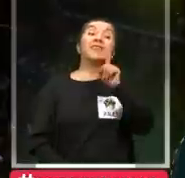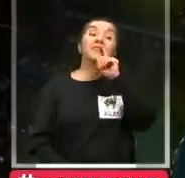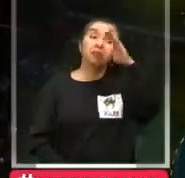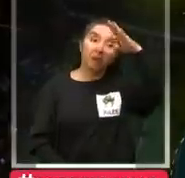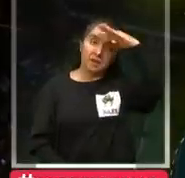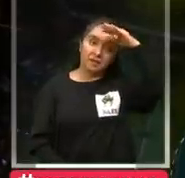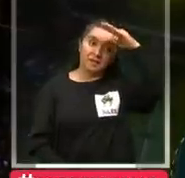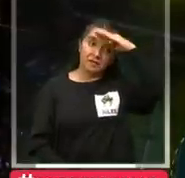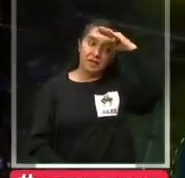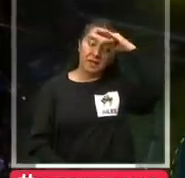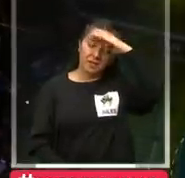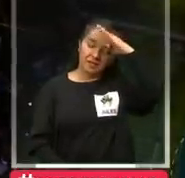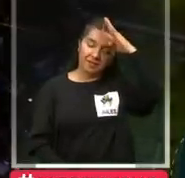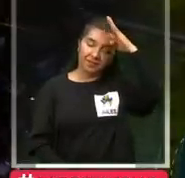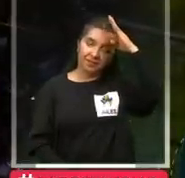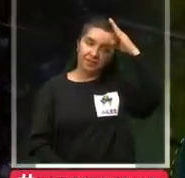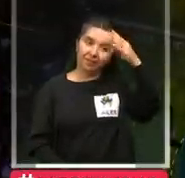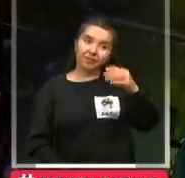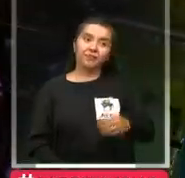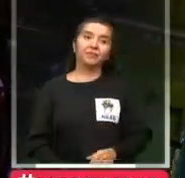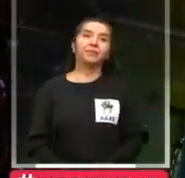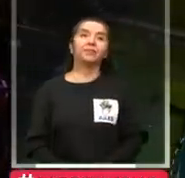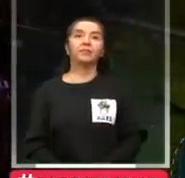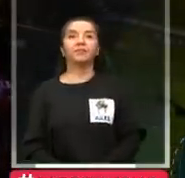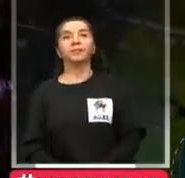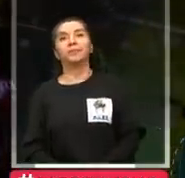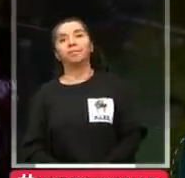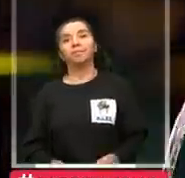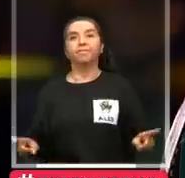tienes experiencia.